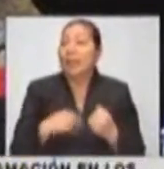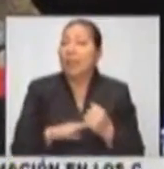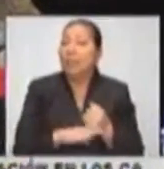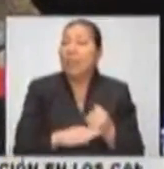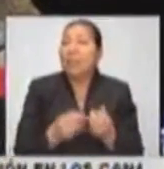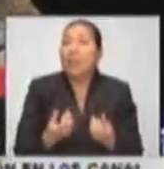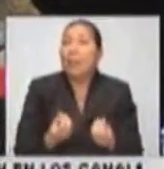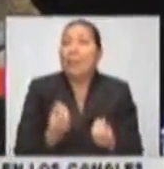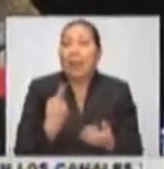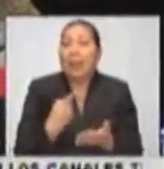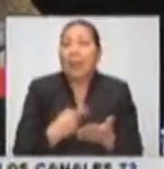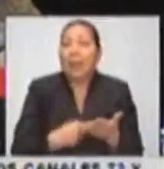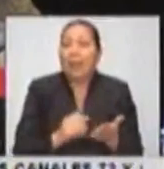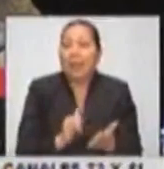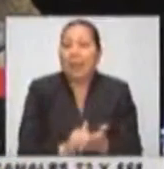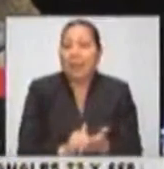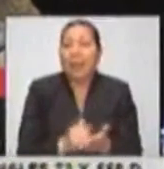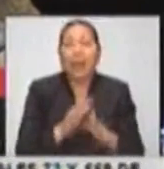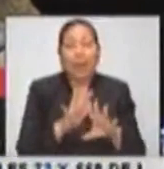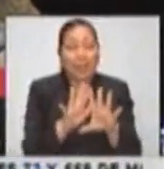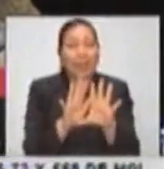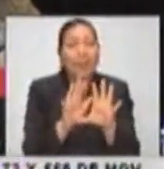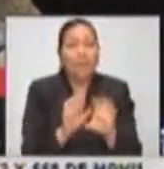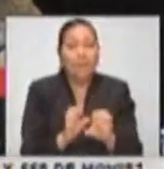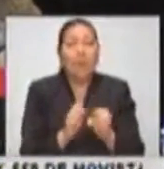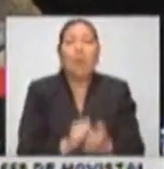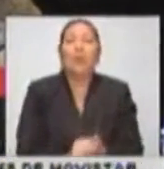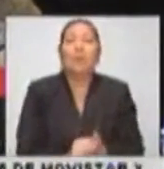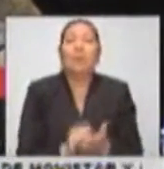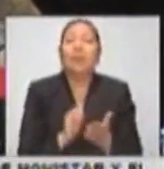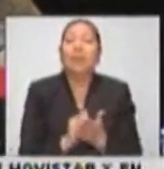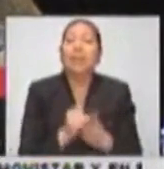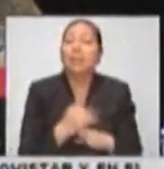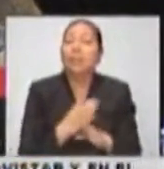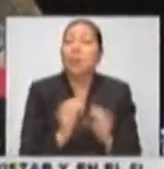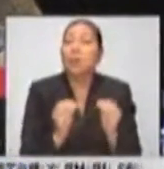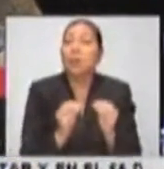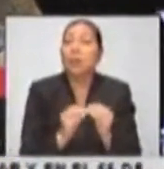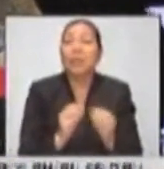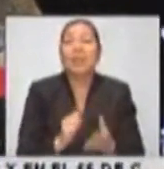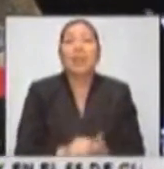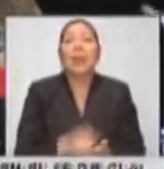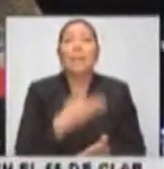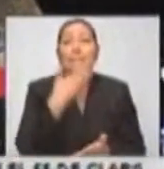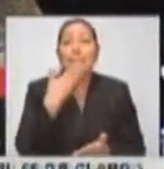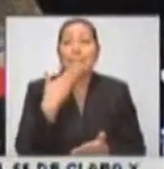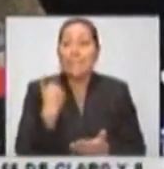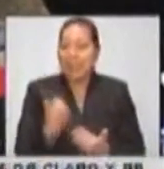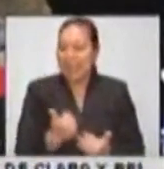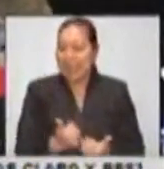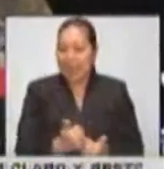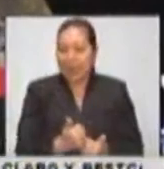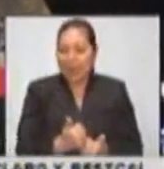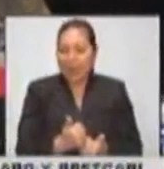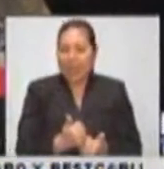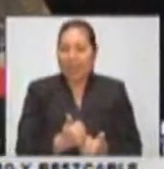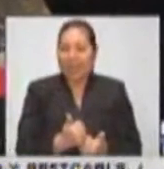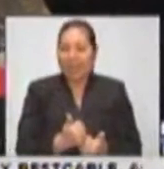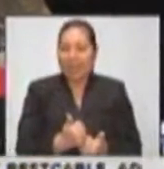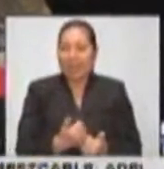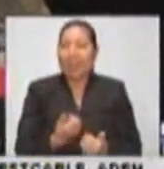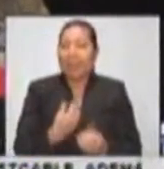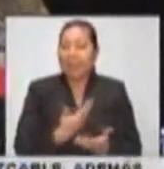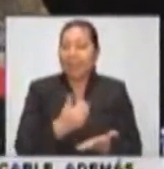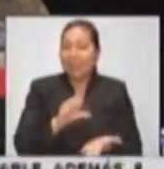de datos para que autoevaluemos, que se forme un centro mejorado de, le llaman los